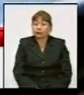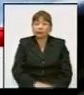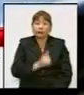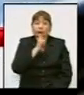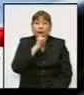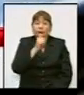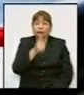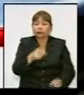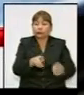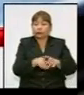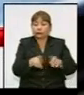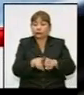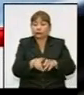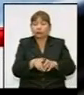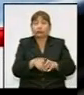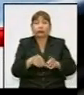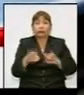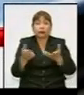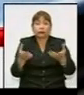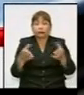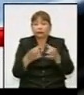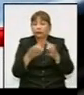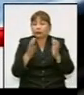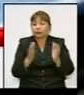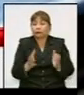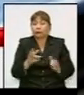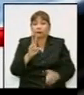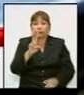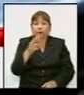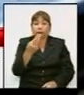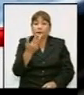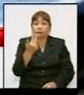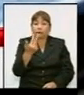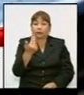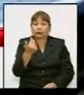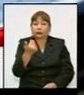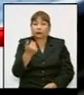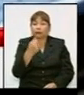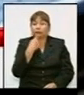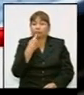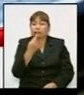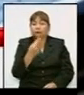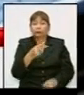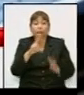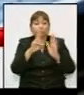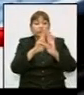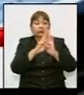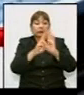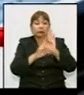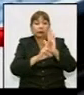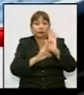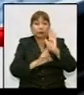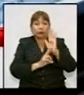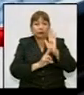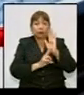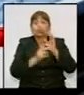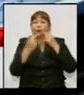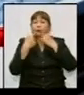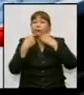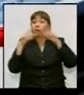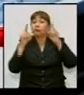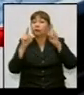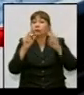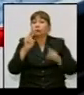Asimismo, la Fuerza Aérea, señor congresista, tiene desde 2013 con su reglamento, que fue expedido